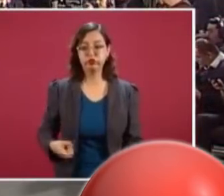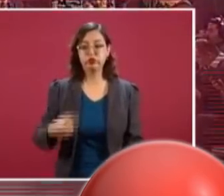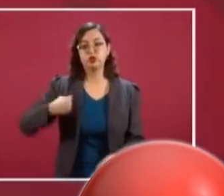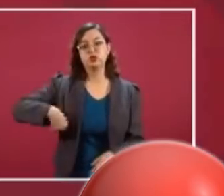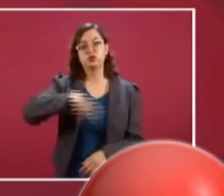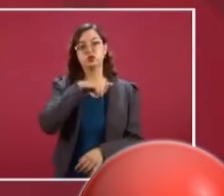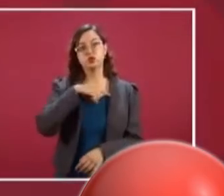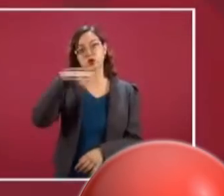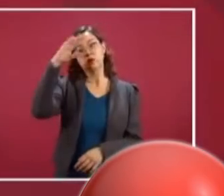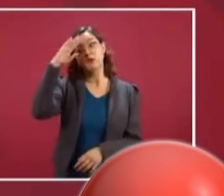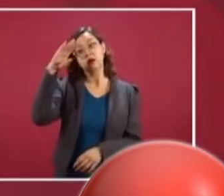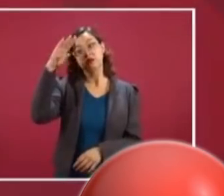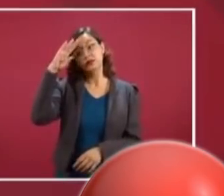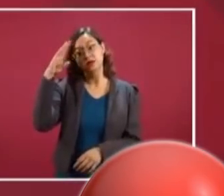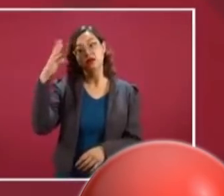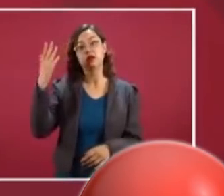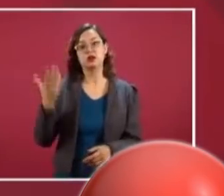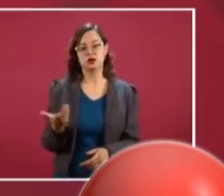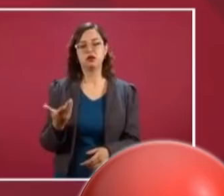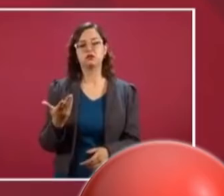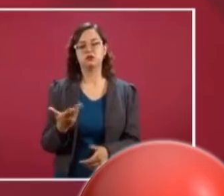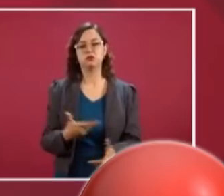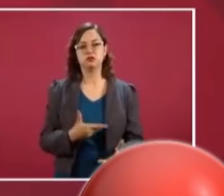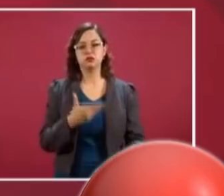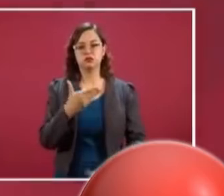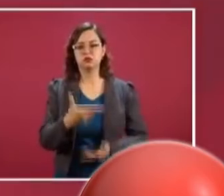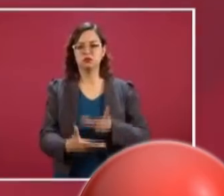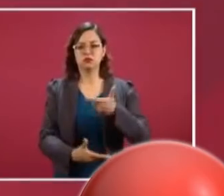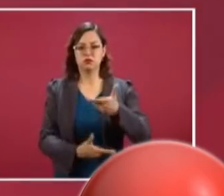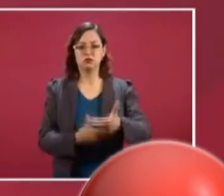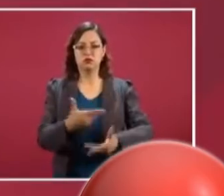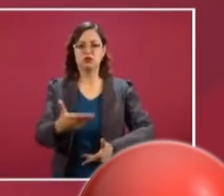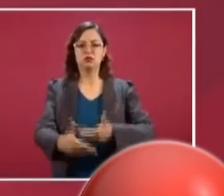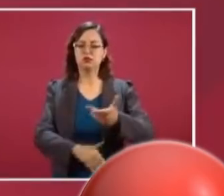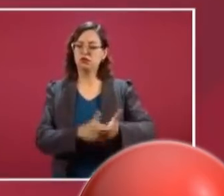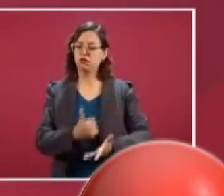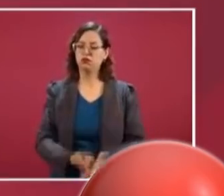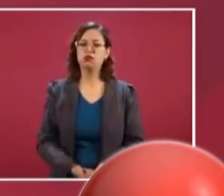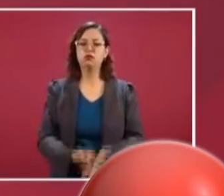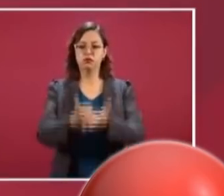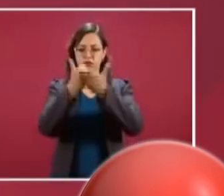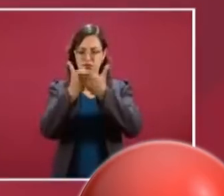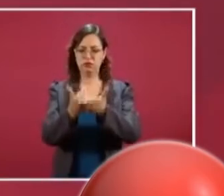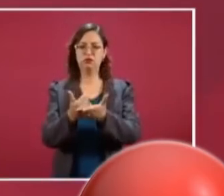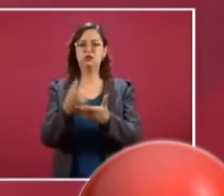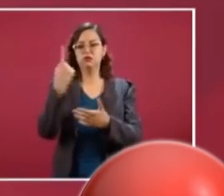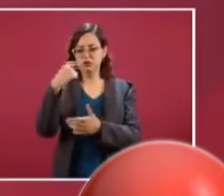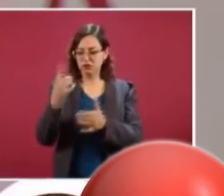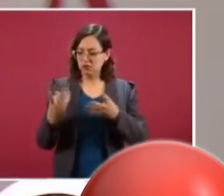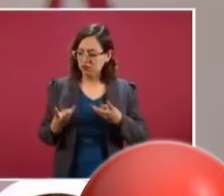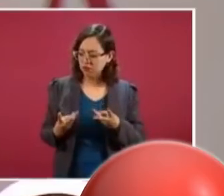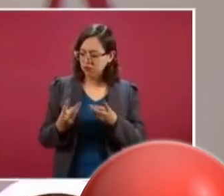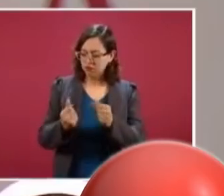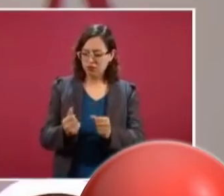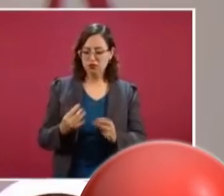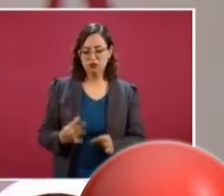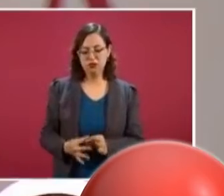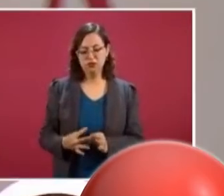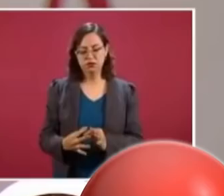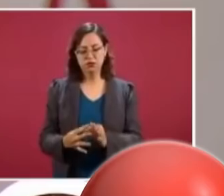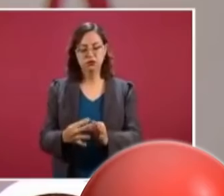pensamos que va a ayudarnos a financiar el gasto